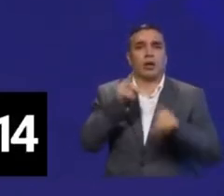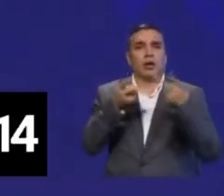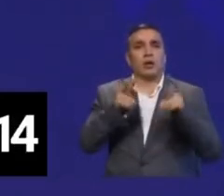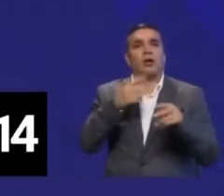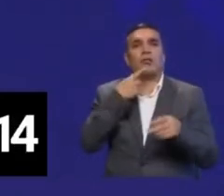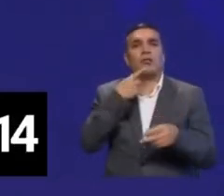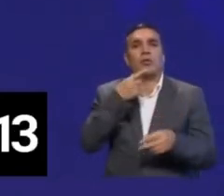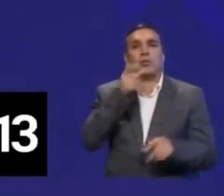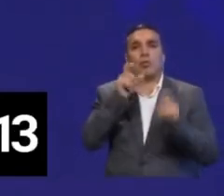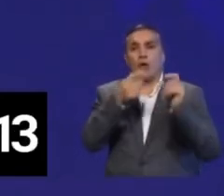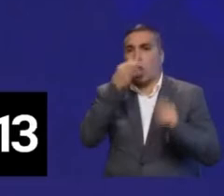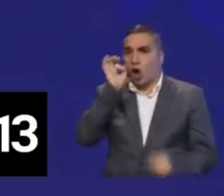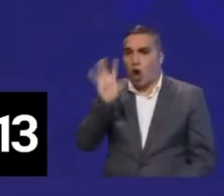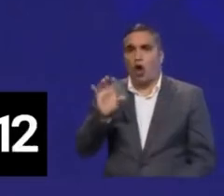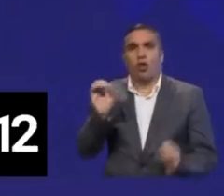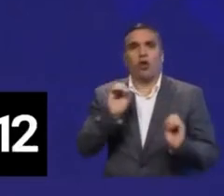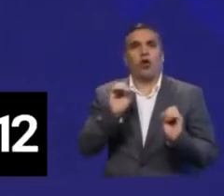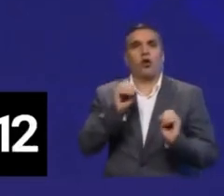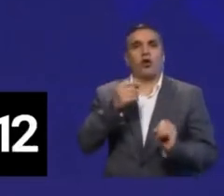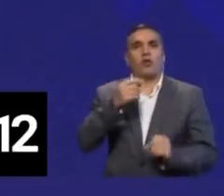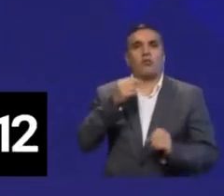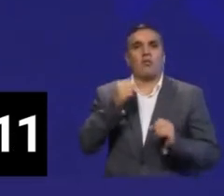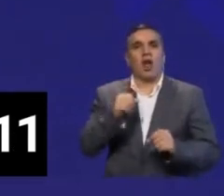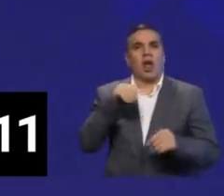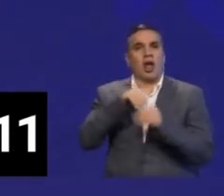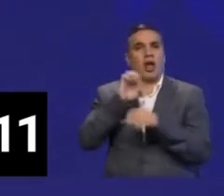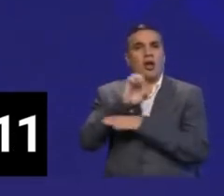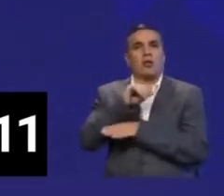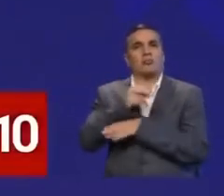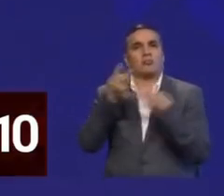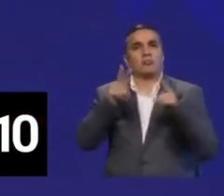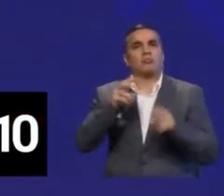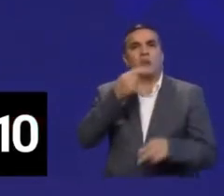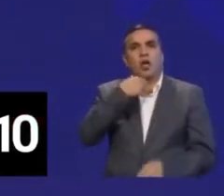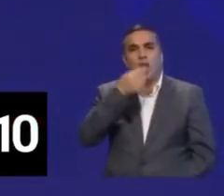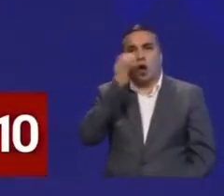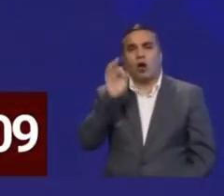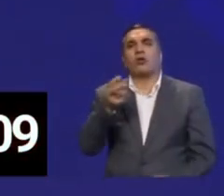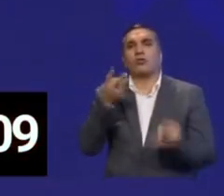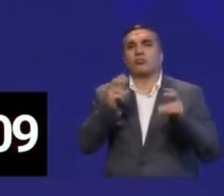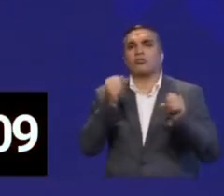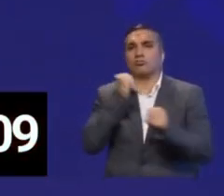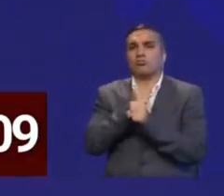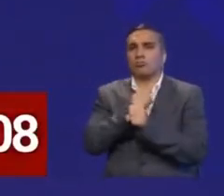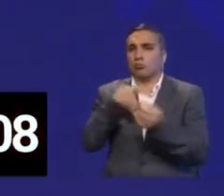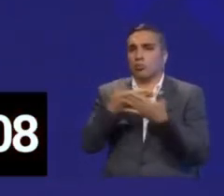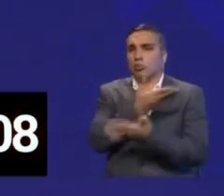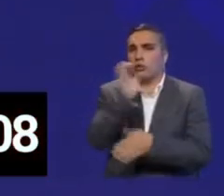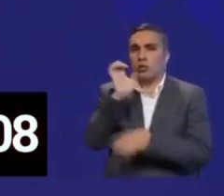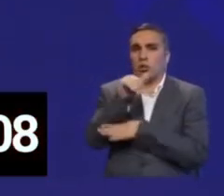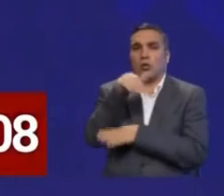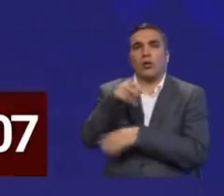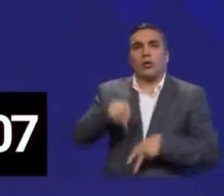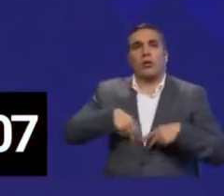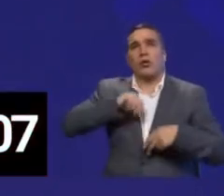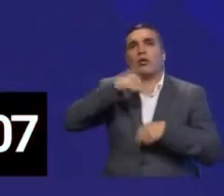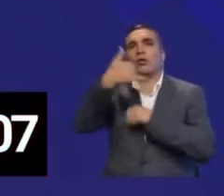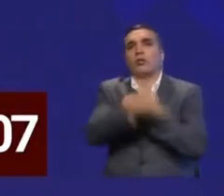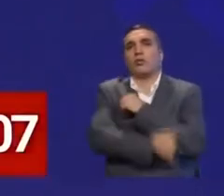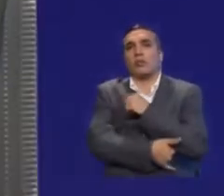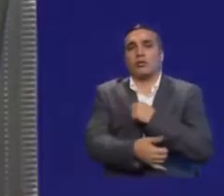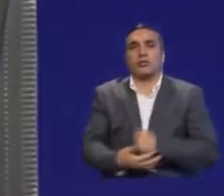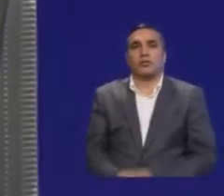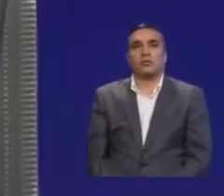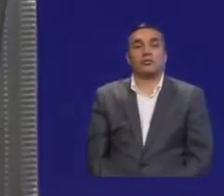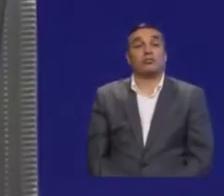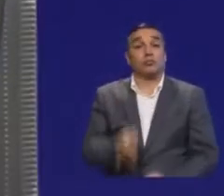la homofobia y la transfobia en el Ecuador. Y vamos también a trabajar por los ecuatorianos que viven fuera del país.